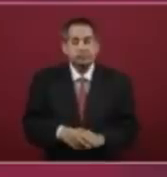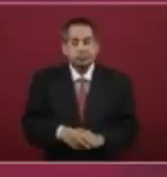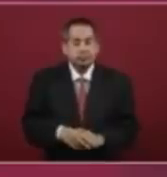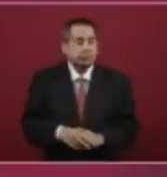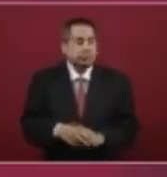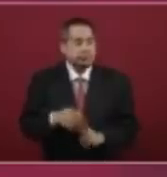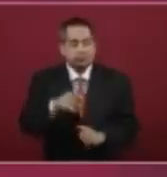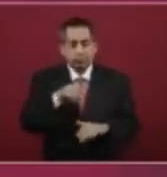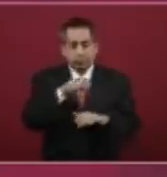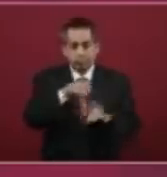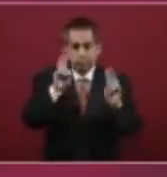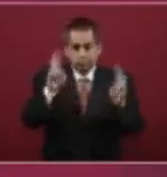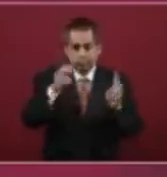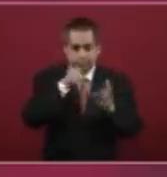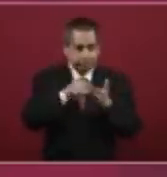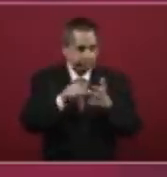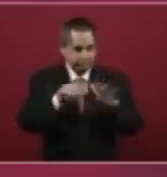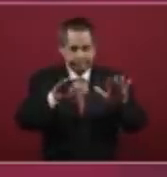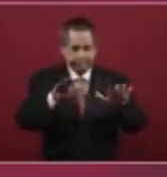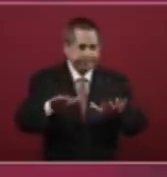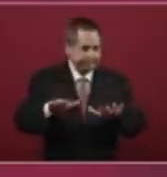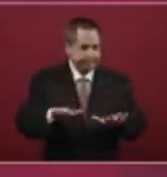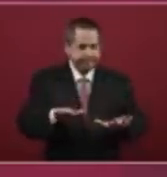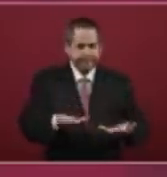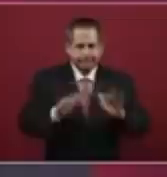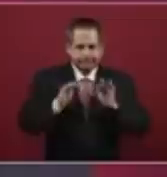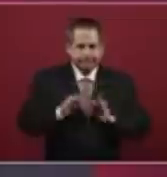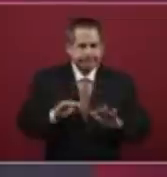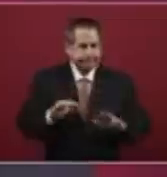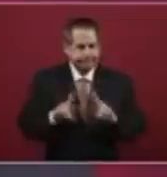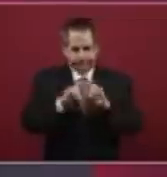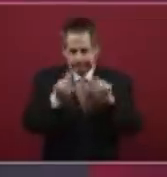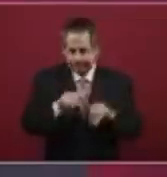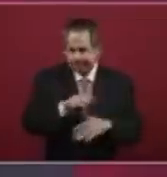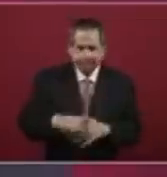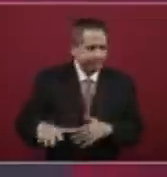apacigüe todo, que haya